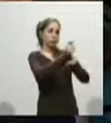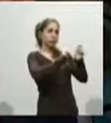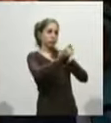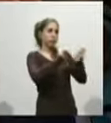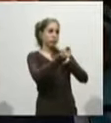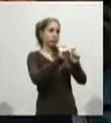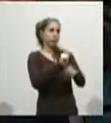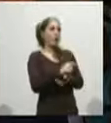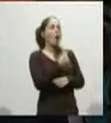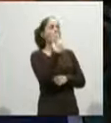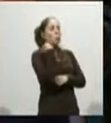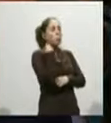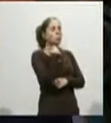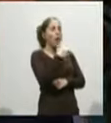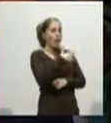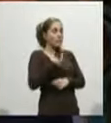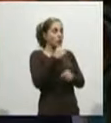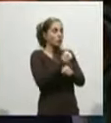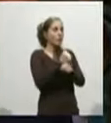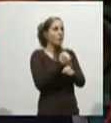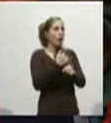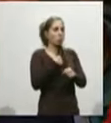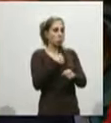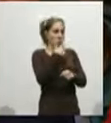dijeron si quería trabajar. Yo le dije, yo te insultaba a ti.